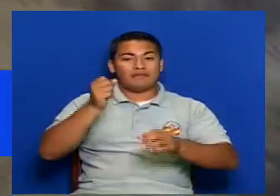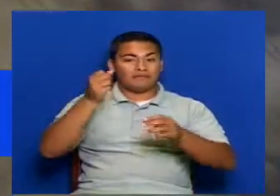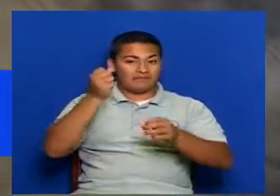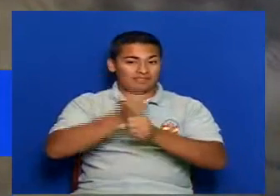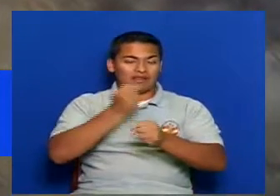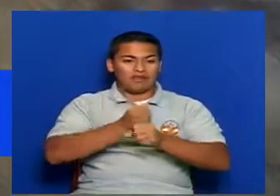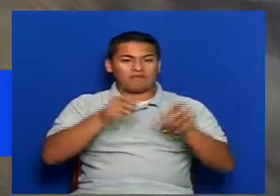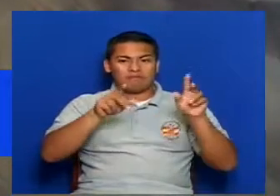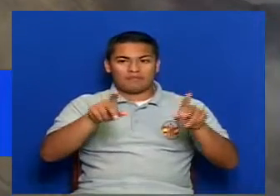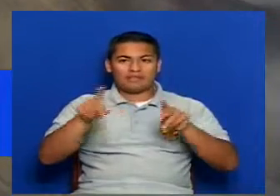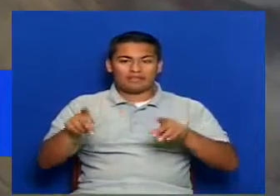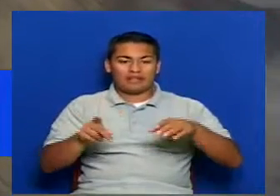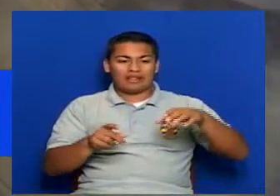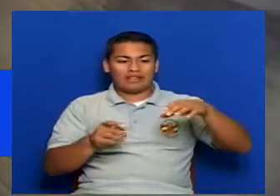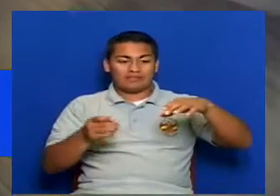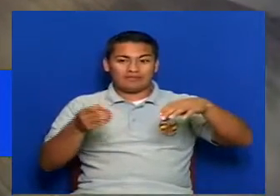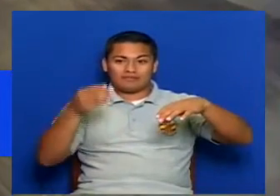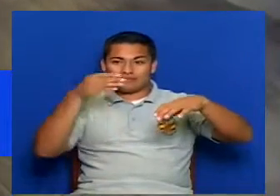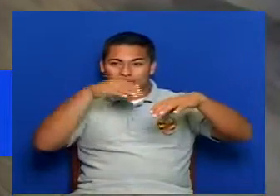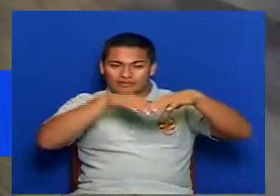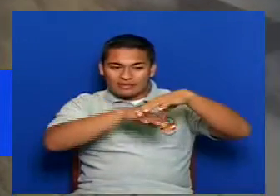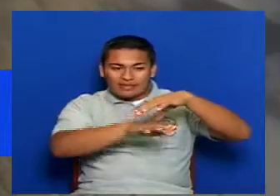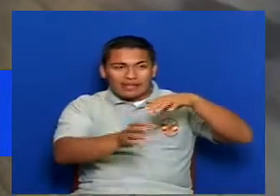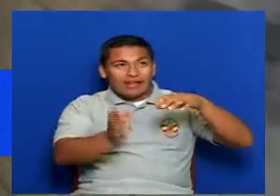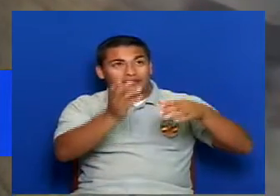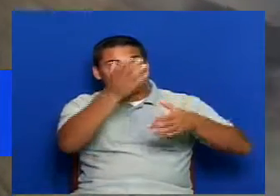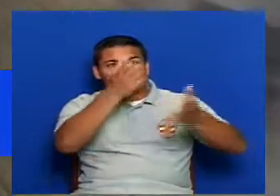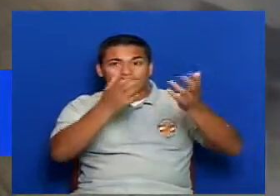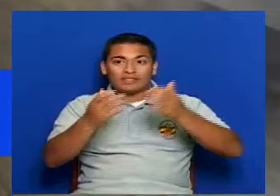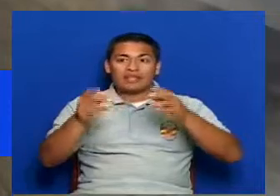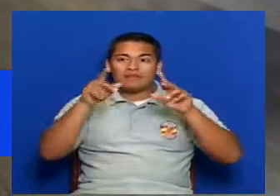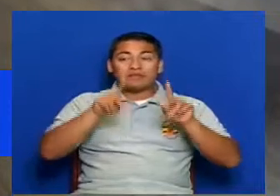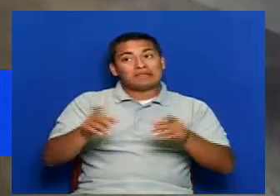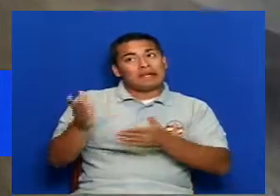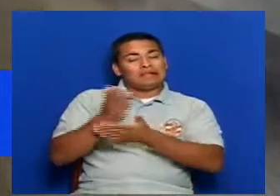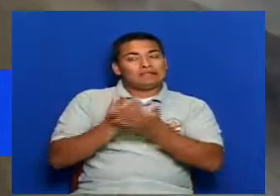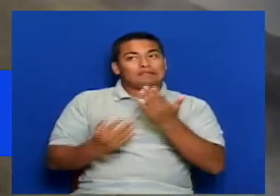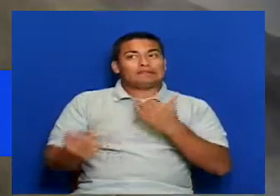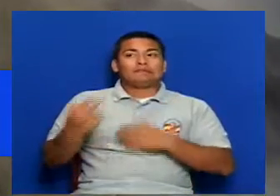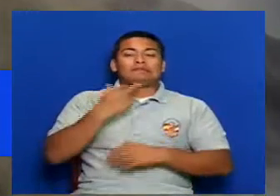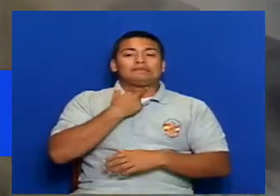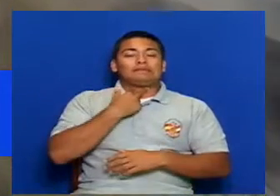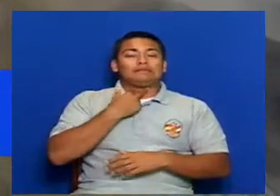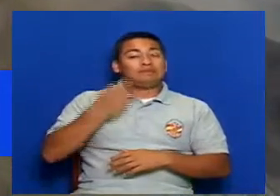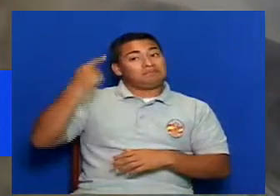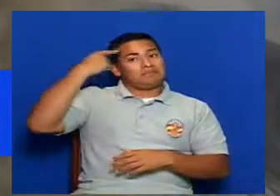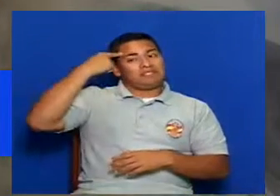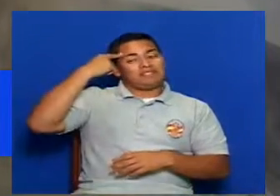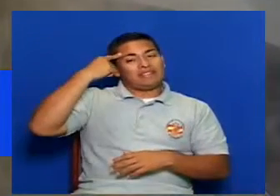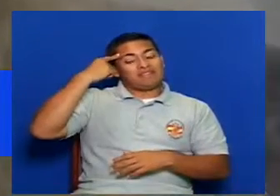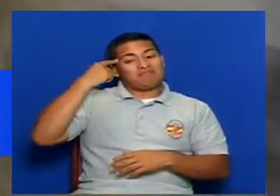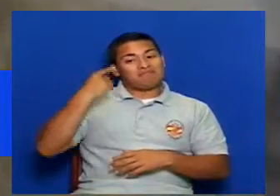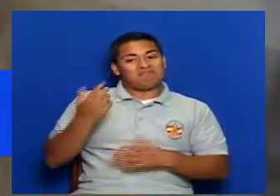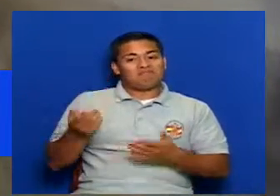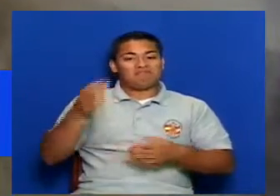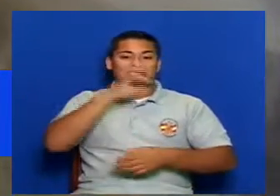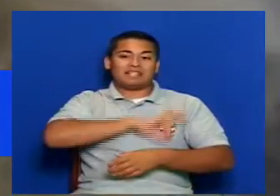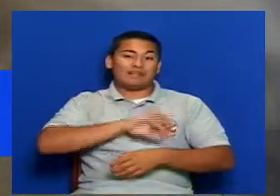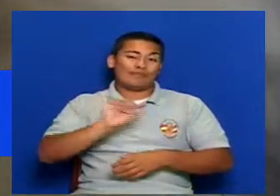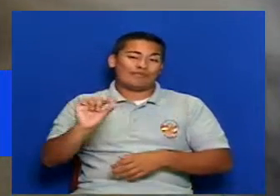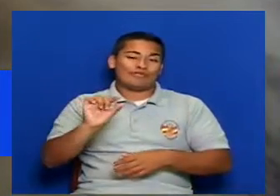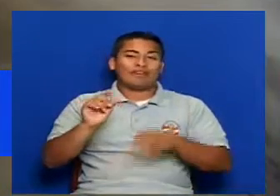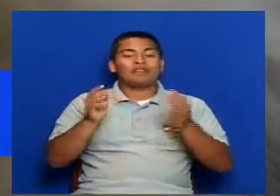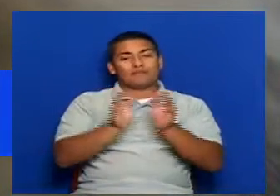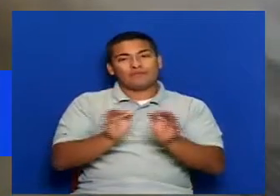algunos de ellos se sienten desplazados por la grande compañía pero hay que entender que también hay concesiones que se le da a las grandes compañías